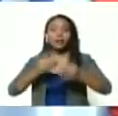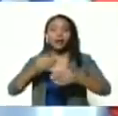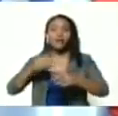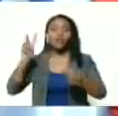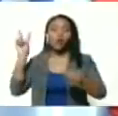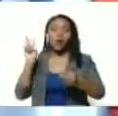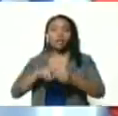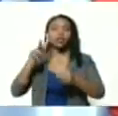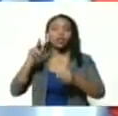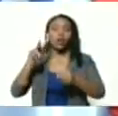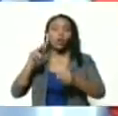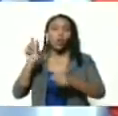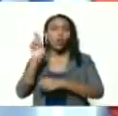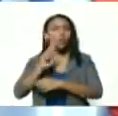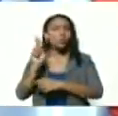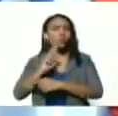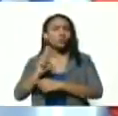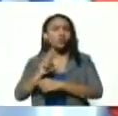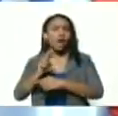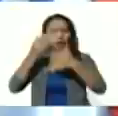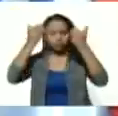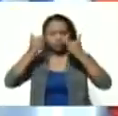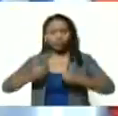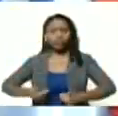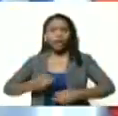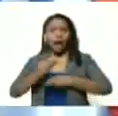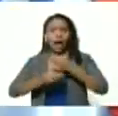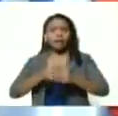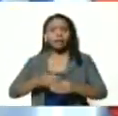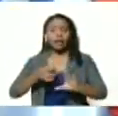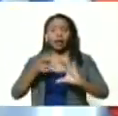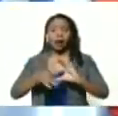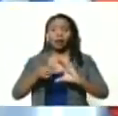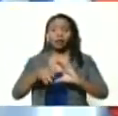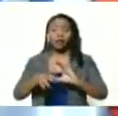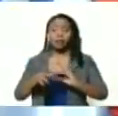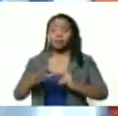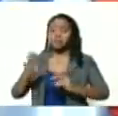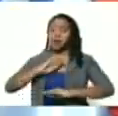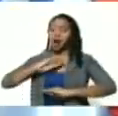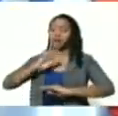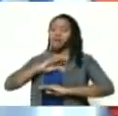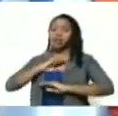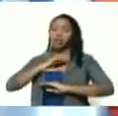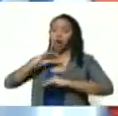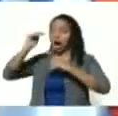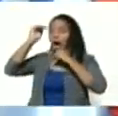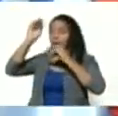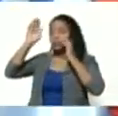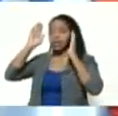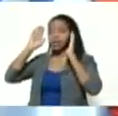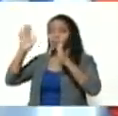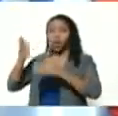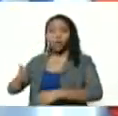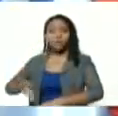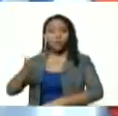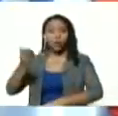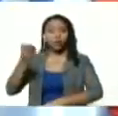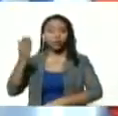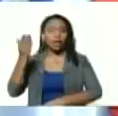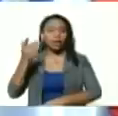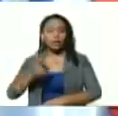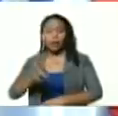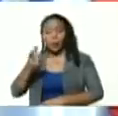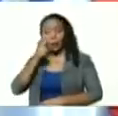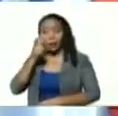violento, utiliza su condición y credenciales para obtener beneficios en forma de atención prioritaria no